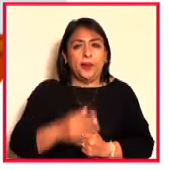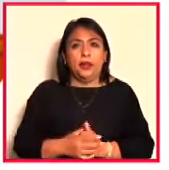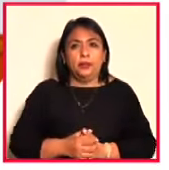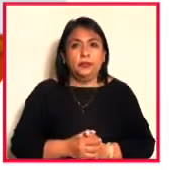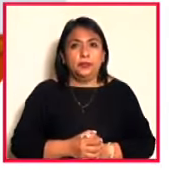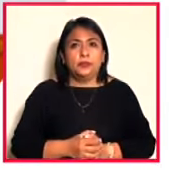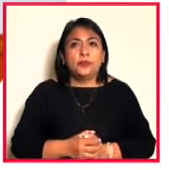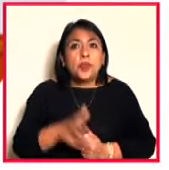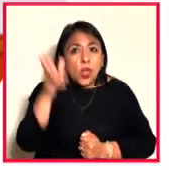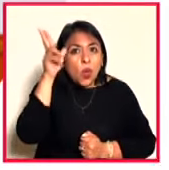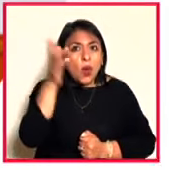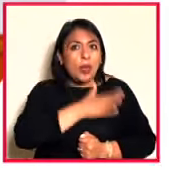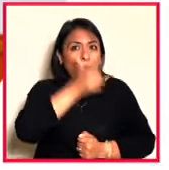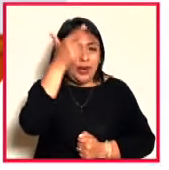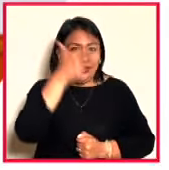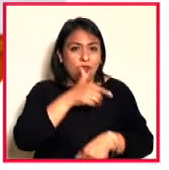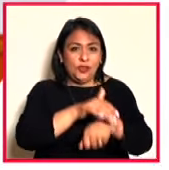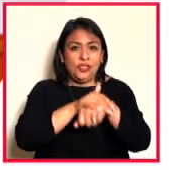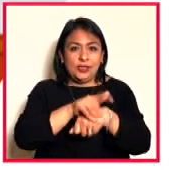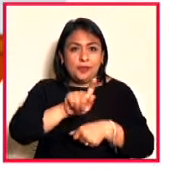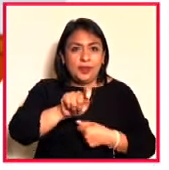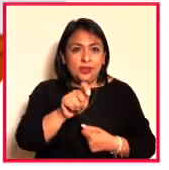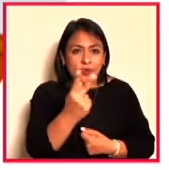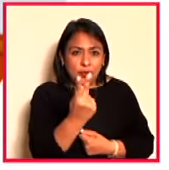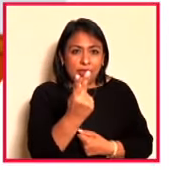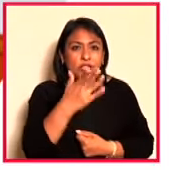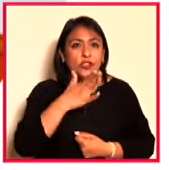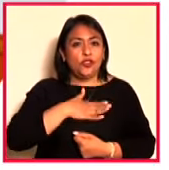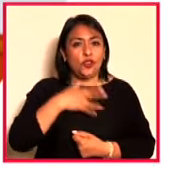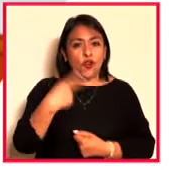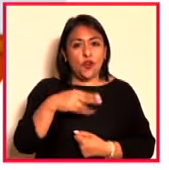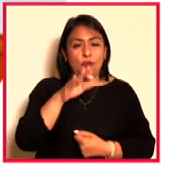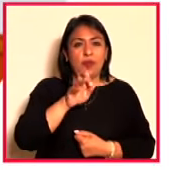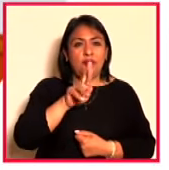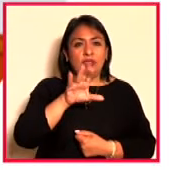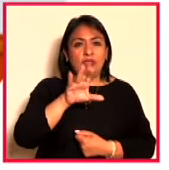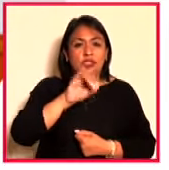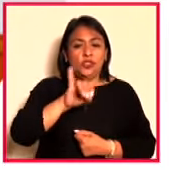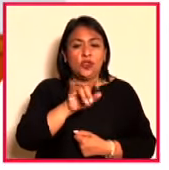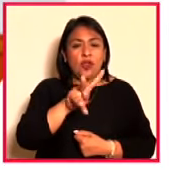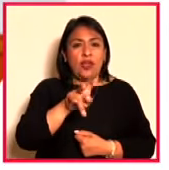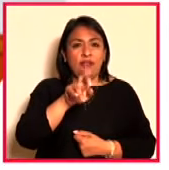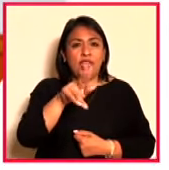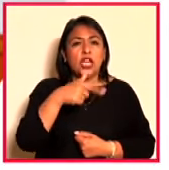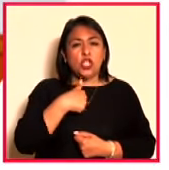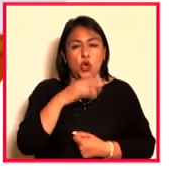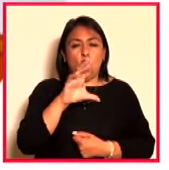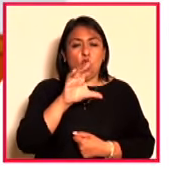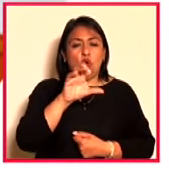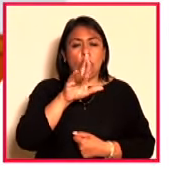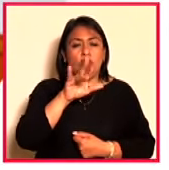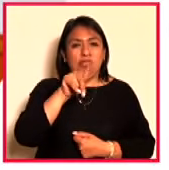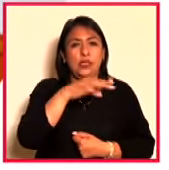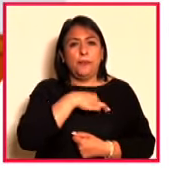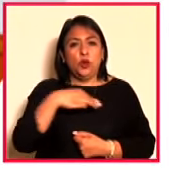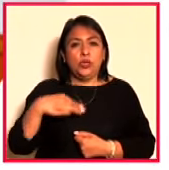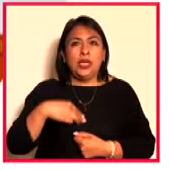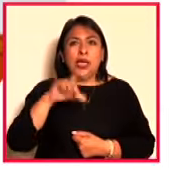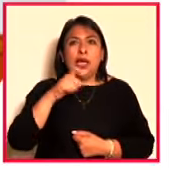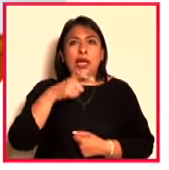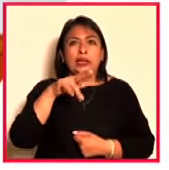Hola, buenas noches, amigos de Canal 22. Mi nombre es Francisco Javier Fernández y soy cronista del municipio de Aquixtla,